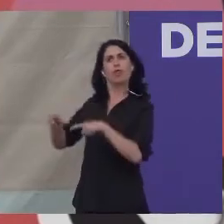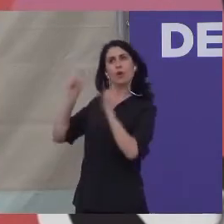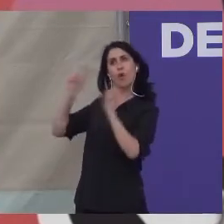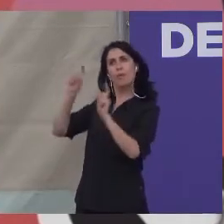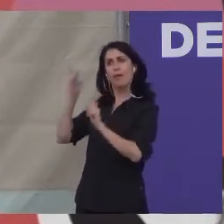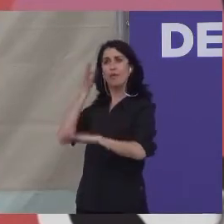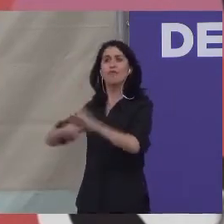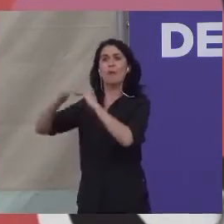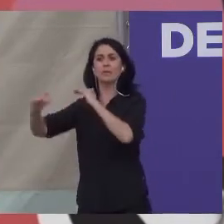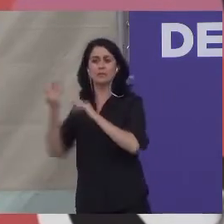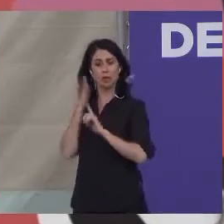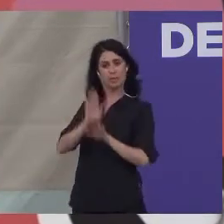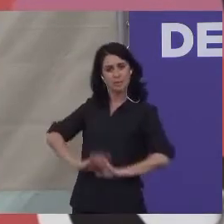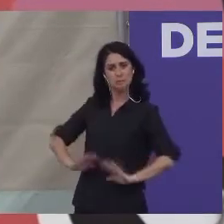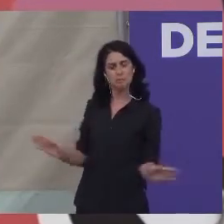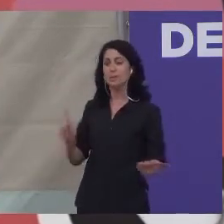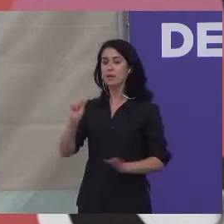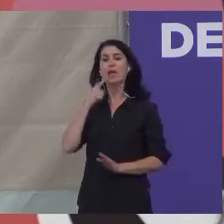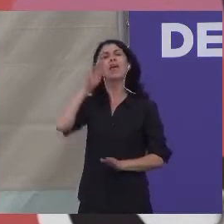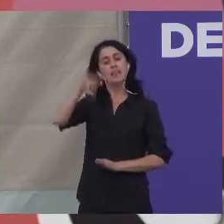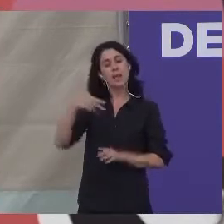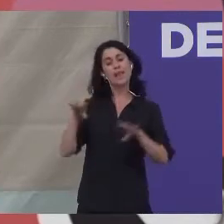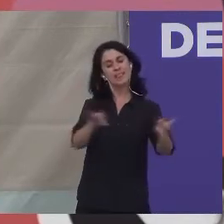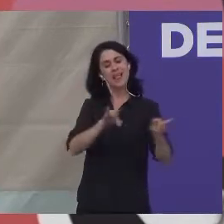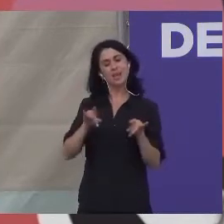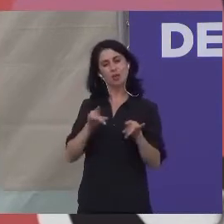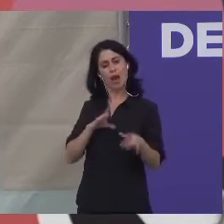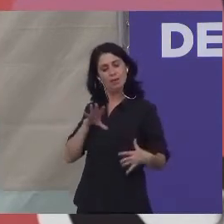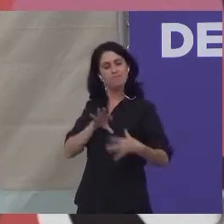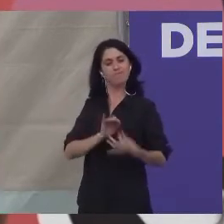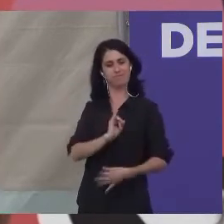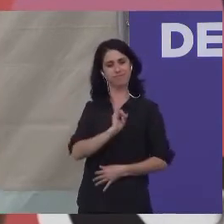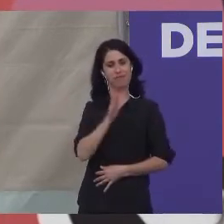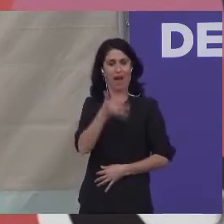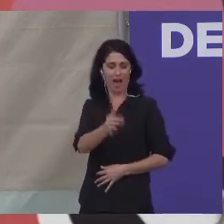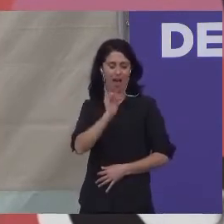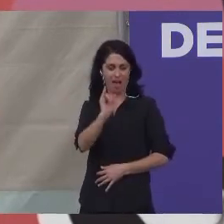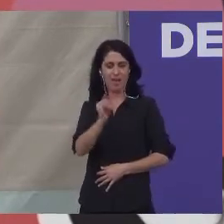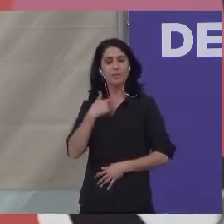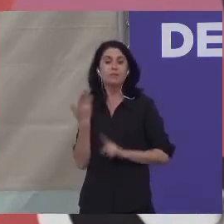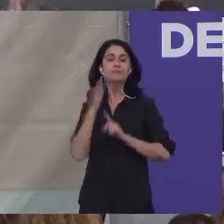al de feminismos, sino de forma territorial también representar a mi círculo de Podemos Manises.